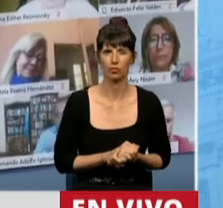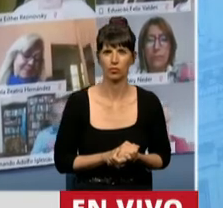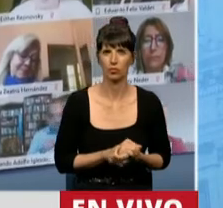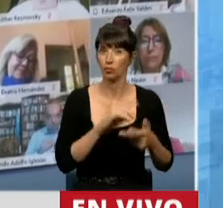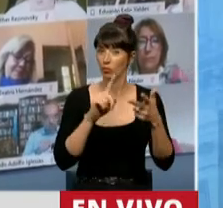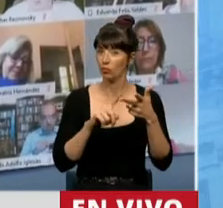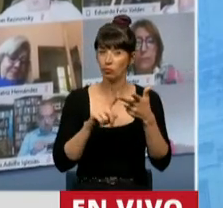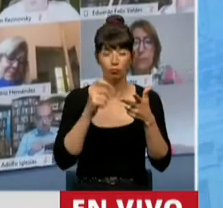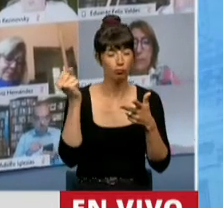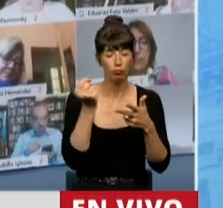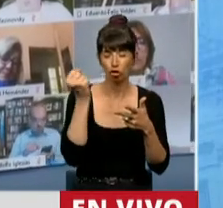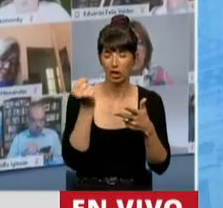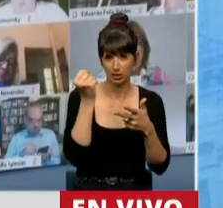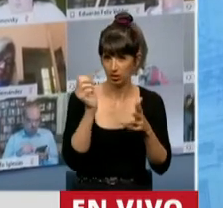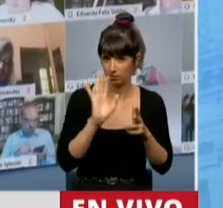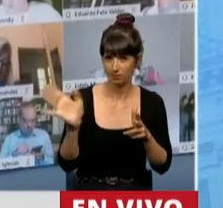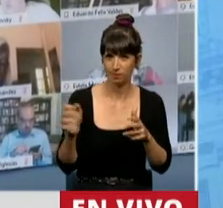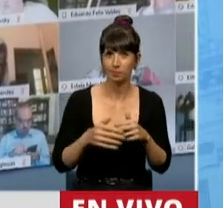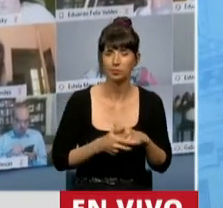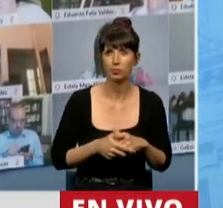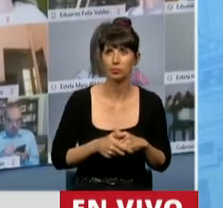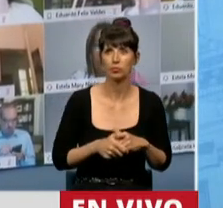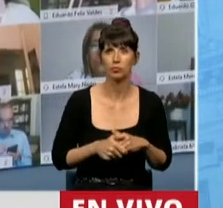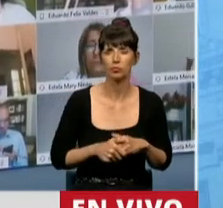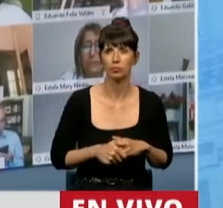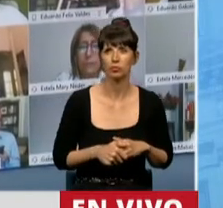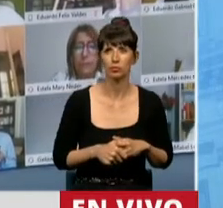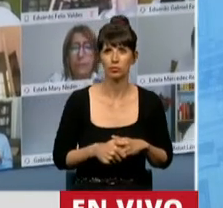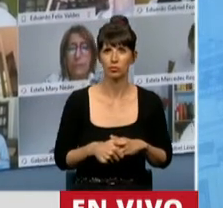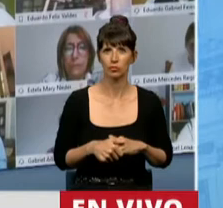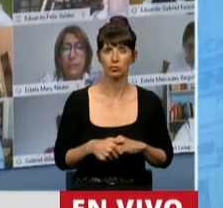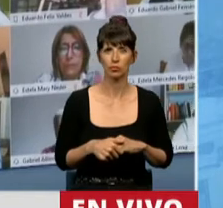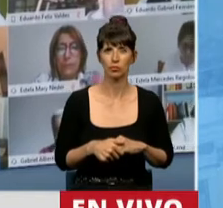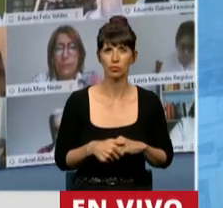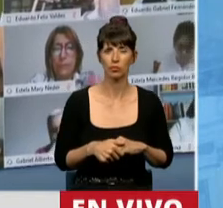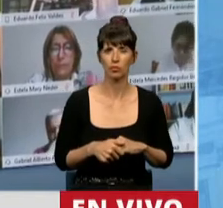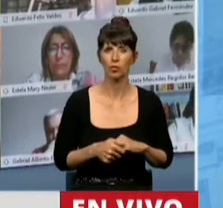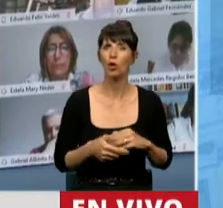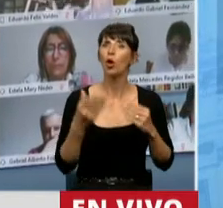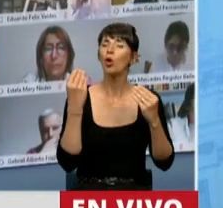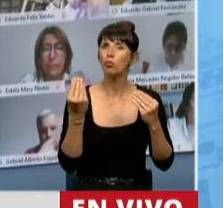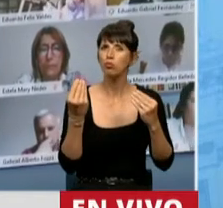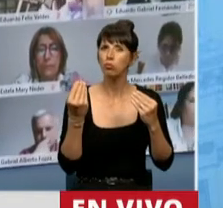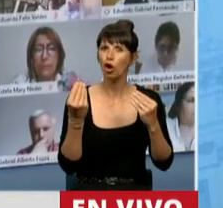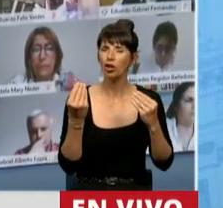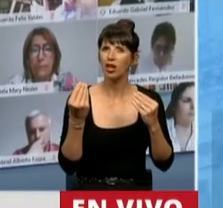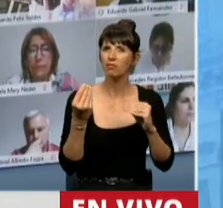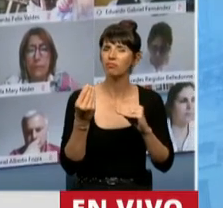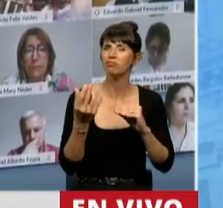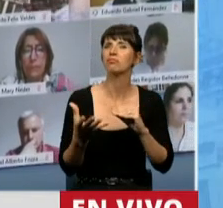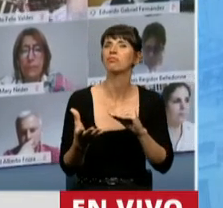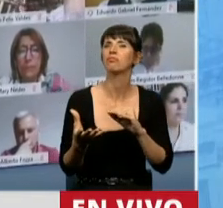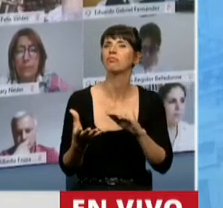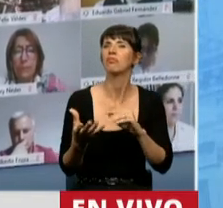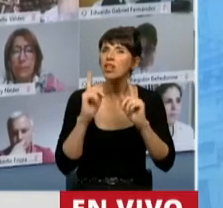y muy importante a nuestro criterio, porque lo hace sin quitar garantías a los jubilados